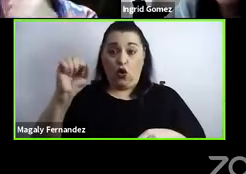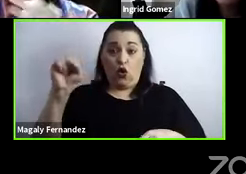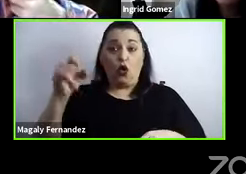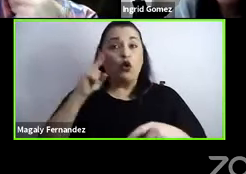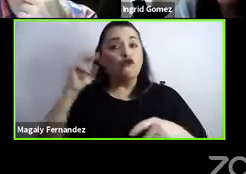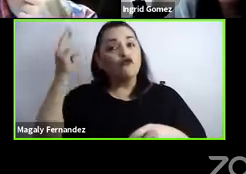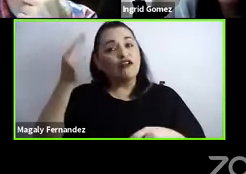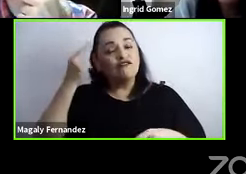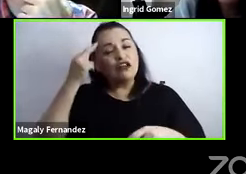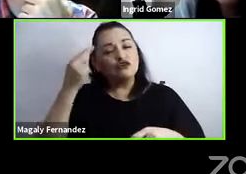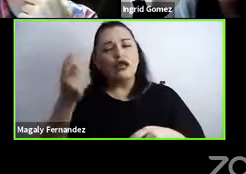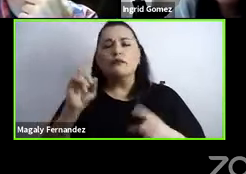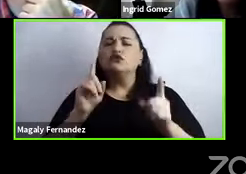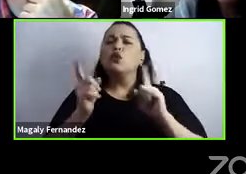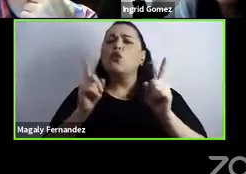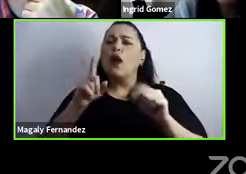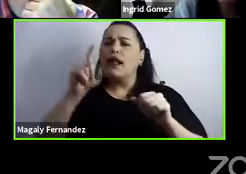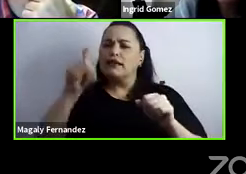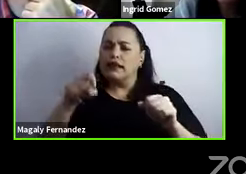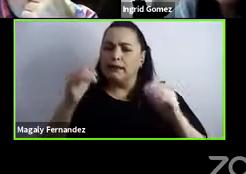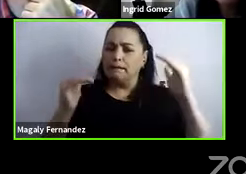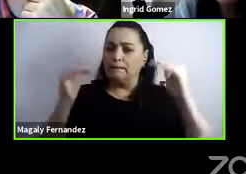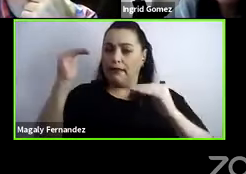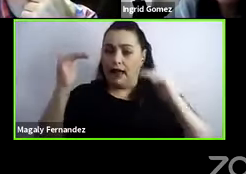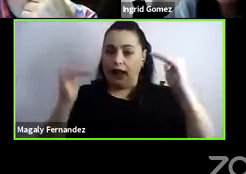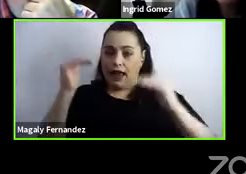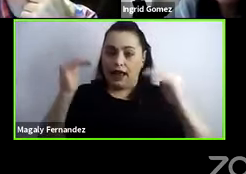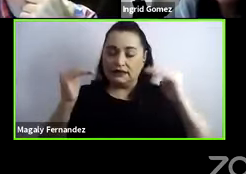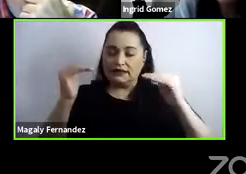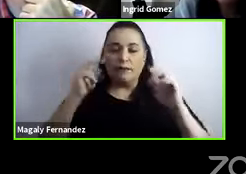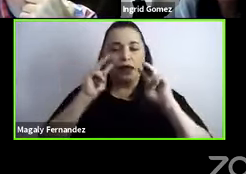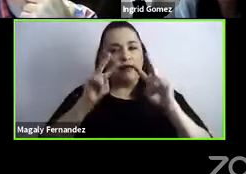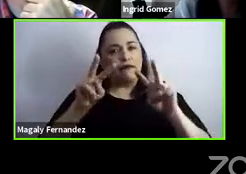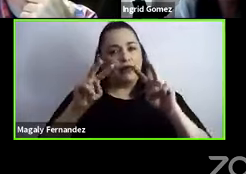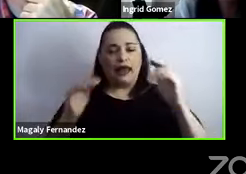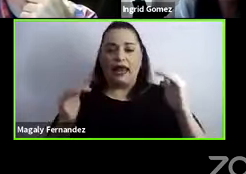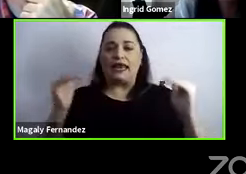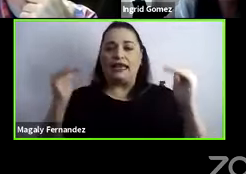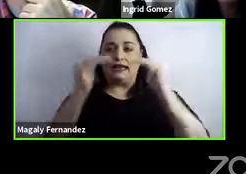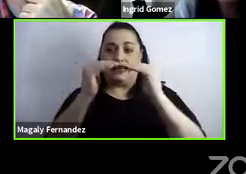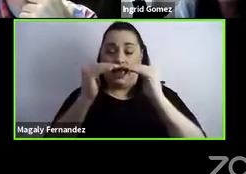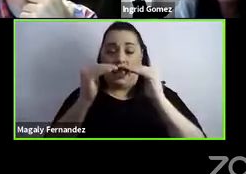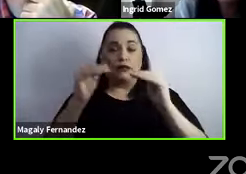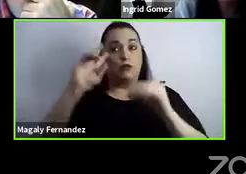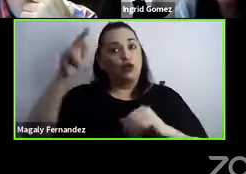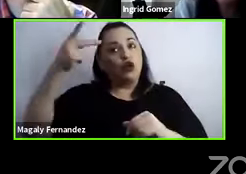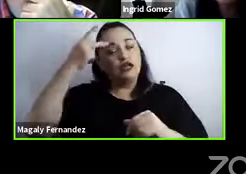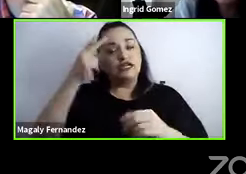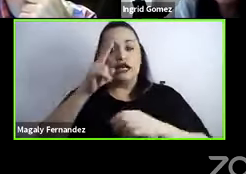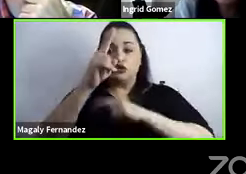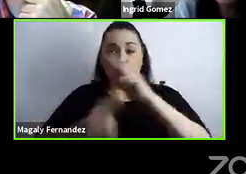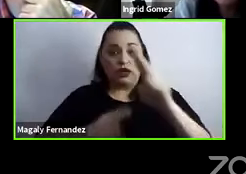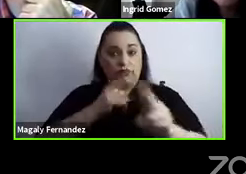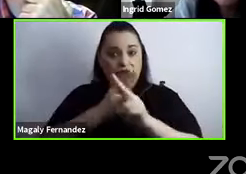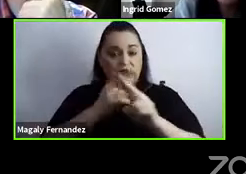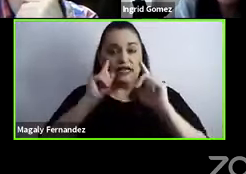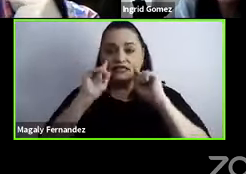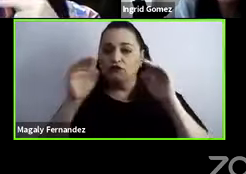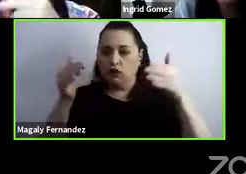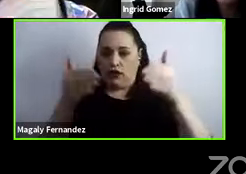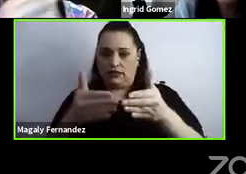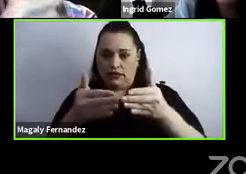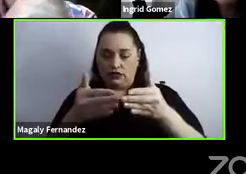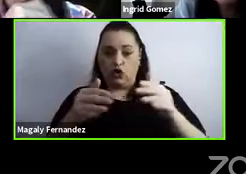sobre cuál debería ser el balance para garantizar la equidad entre las políticas universales y las de focalización en